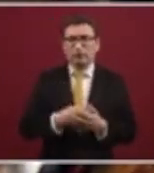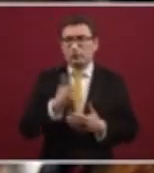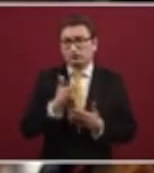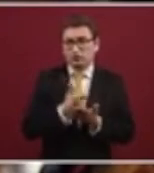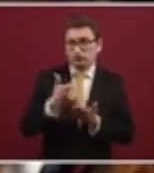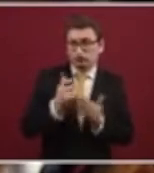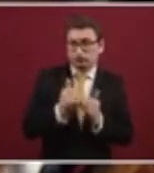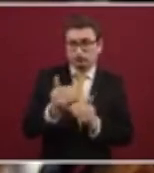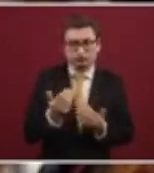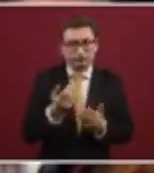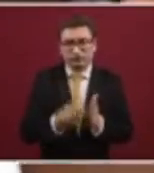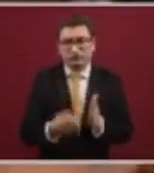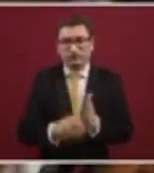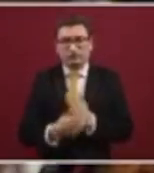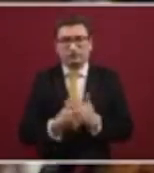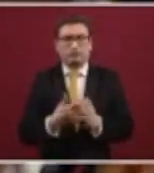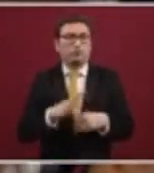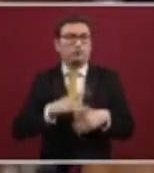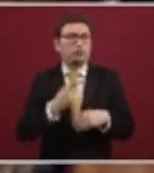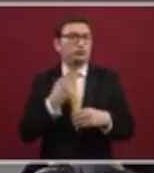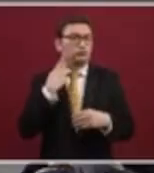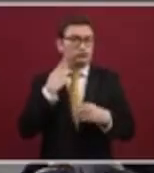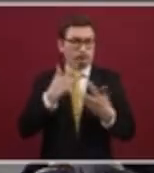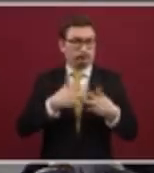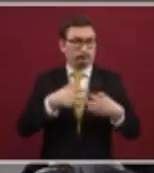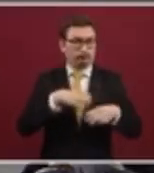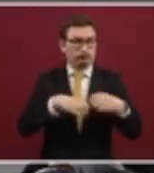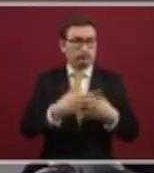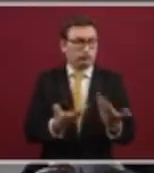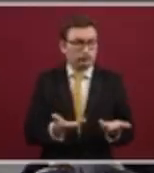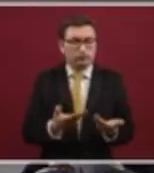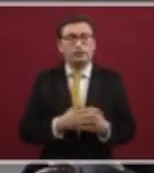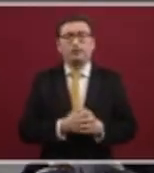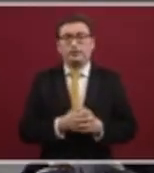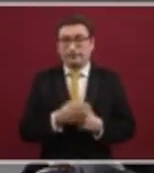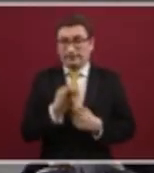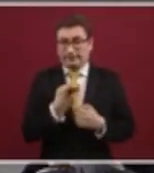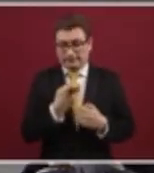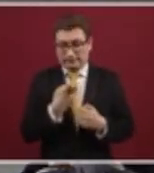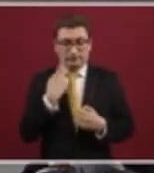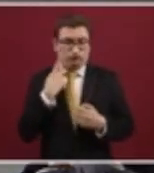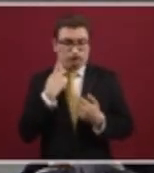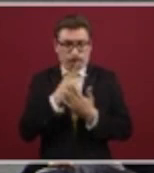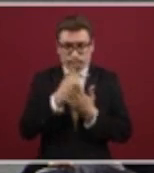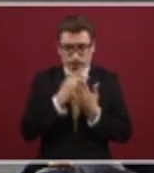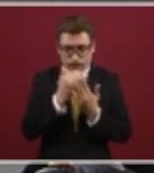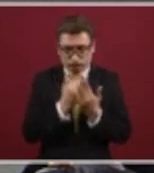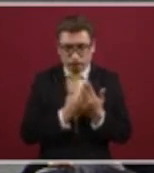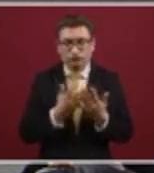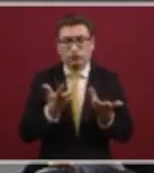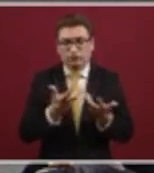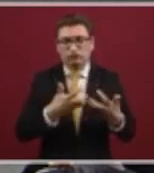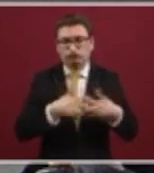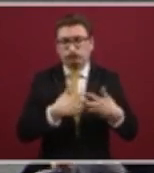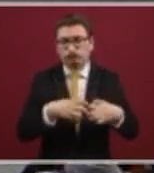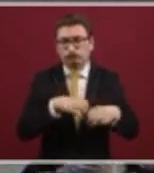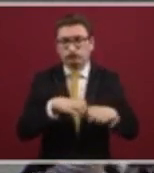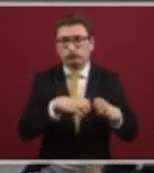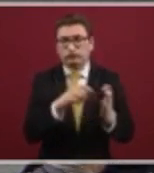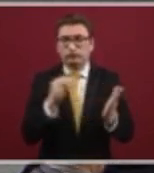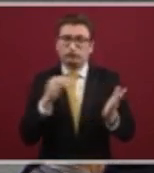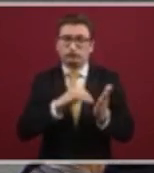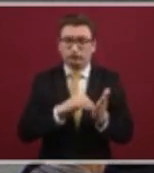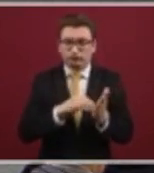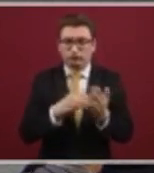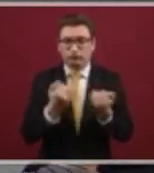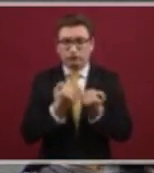es posible? ¿Por qué abandonaste la política industrial? Bueno, esa política industrial debe de tener el inventario de los